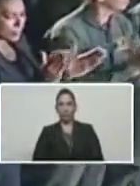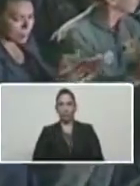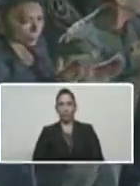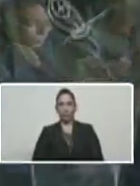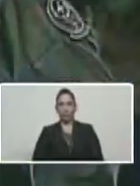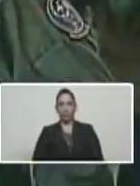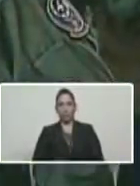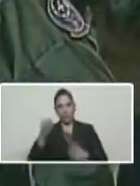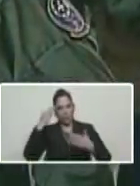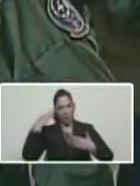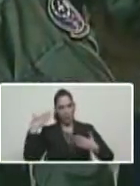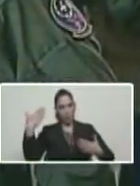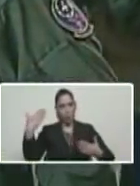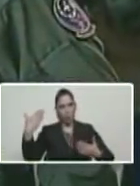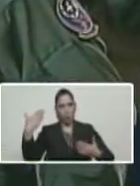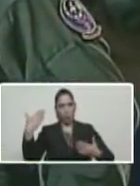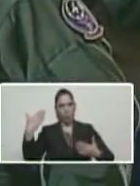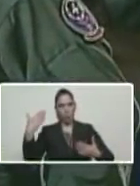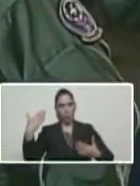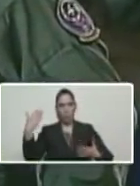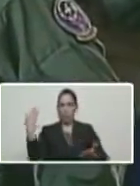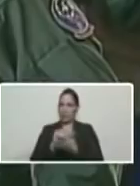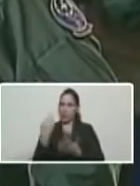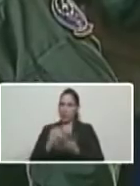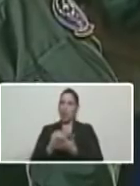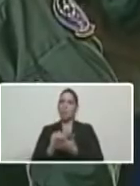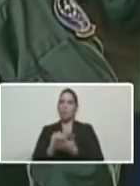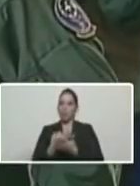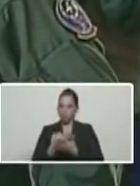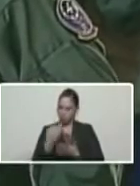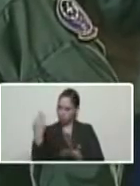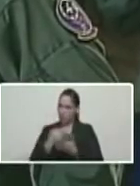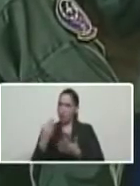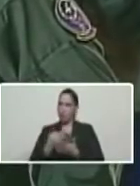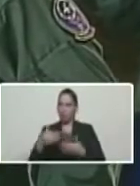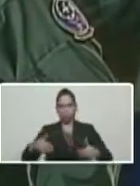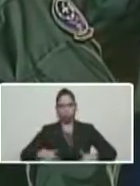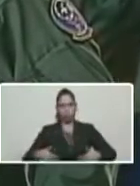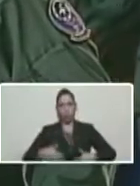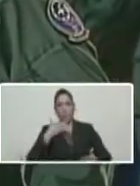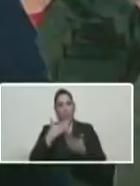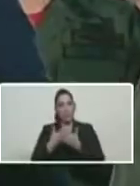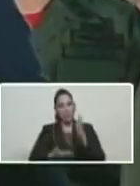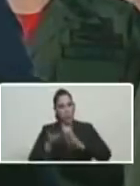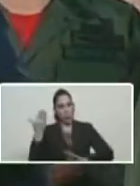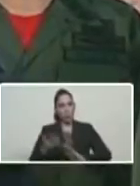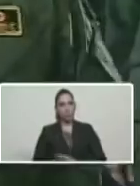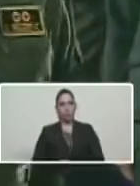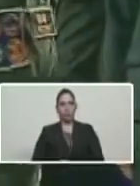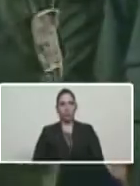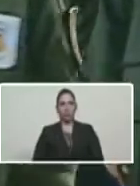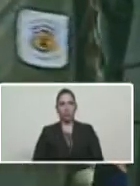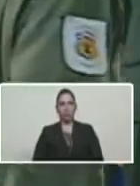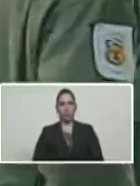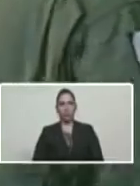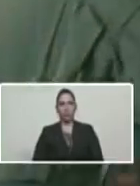Entendido, mi comandante en jefe. Siempre valdrá la pena. Permiso para retirarme. Adelante.